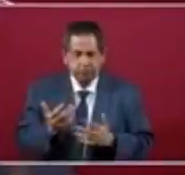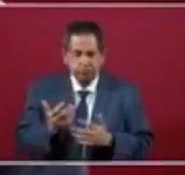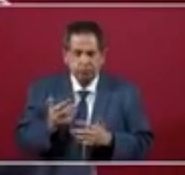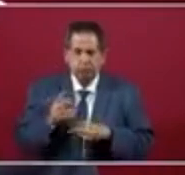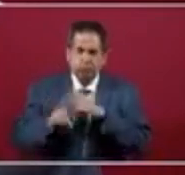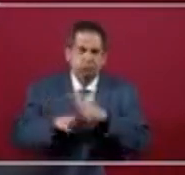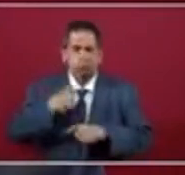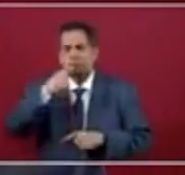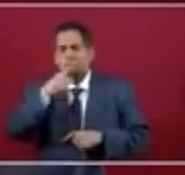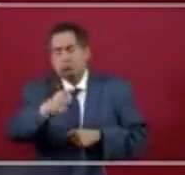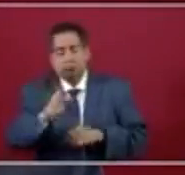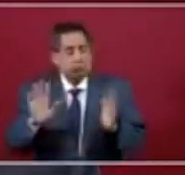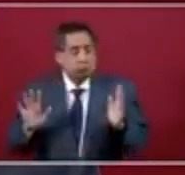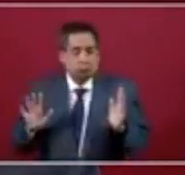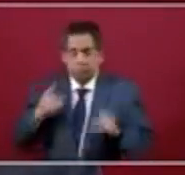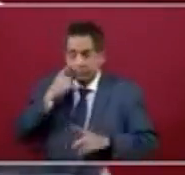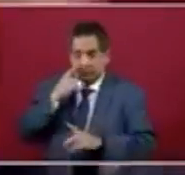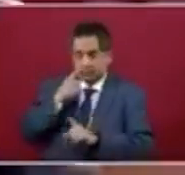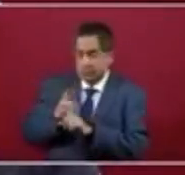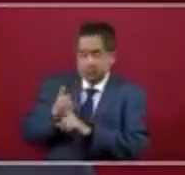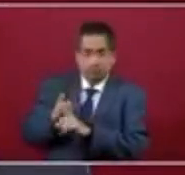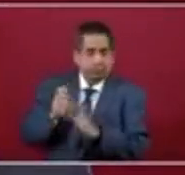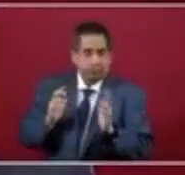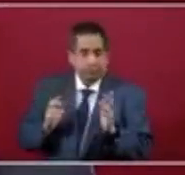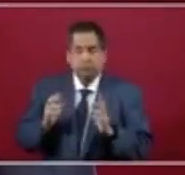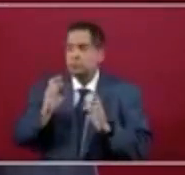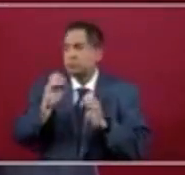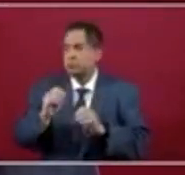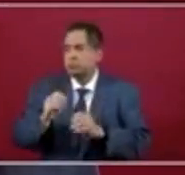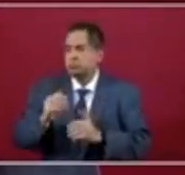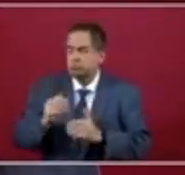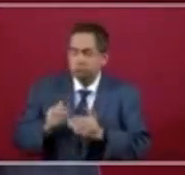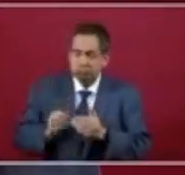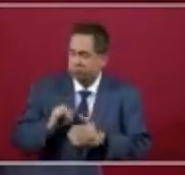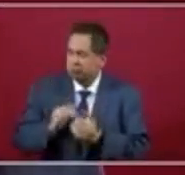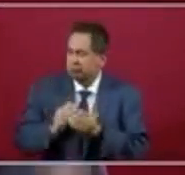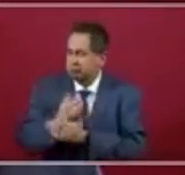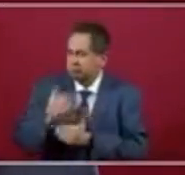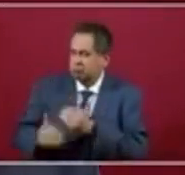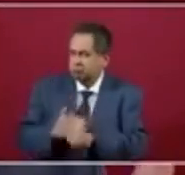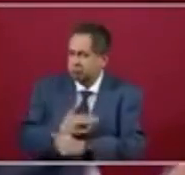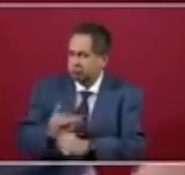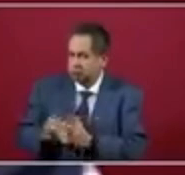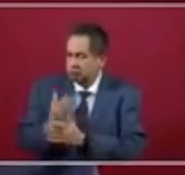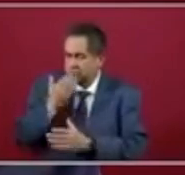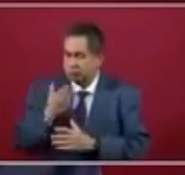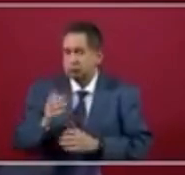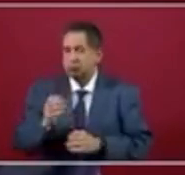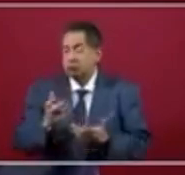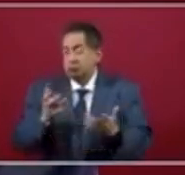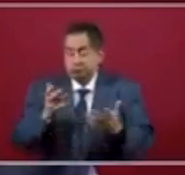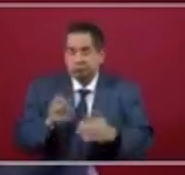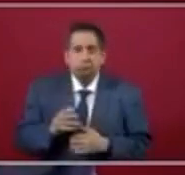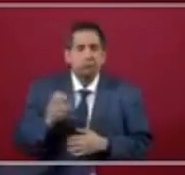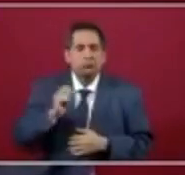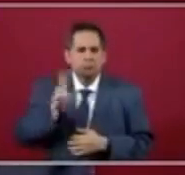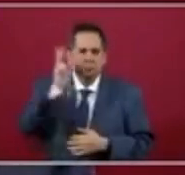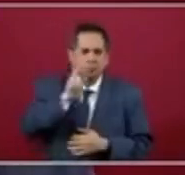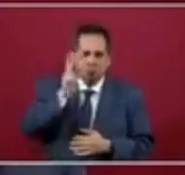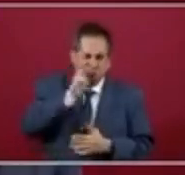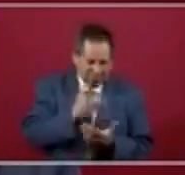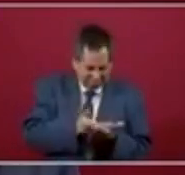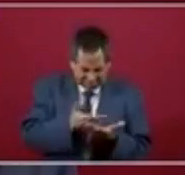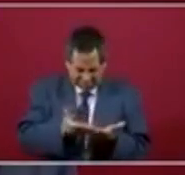una denuncia, si procede, si las pruebas son